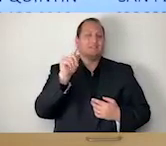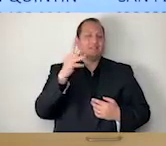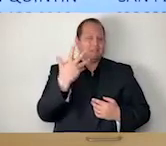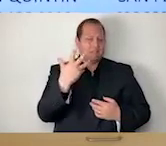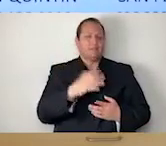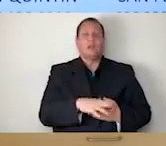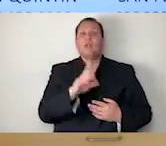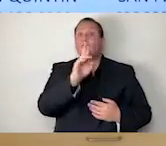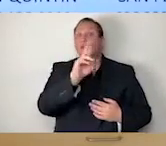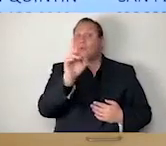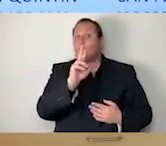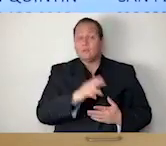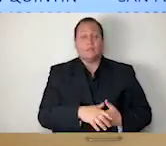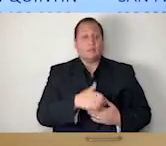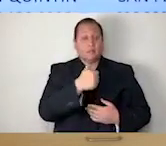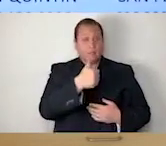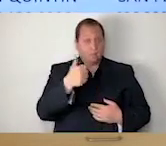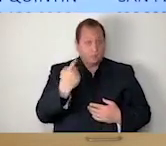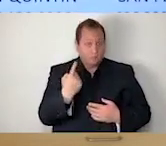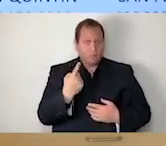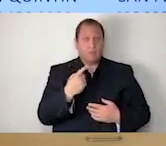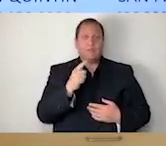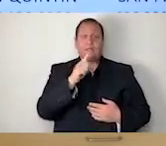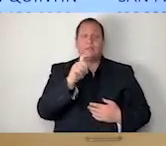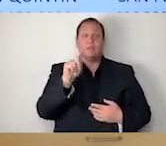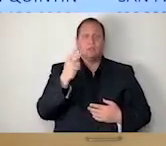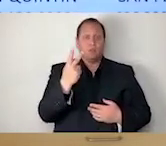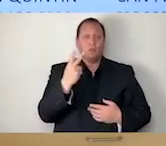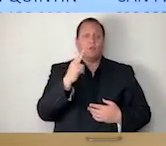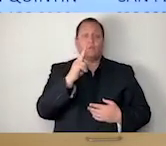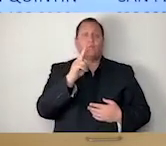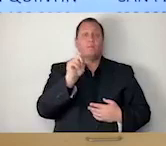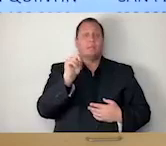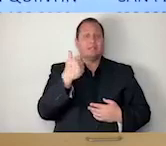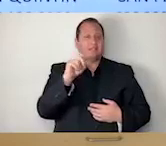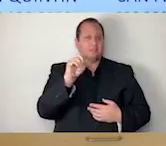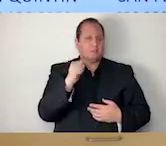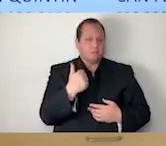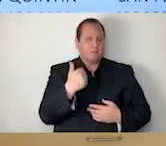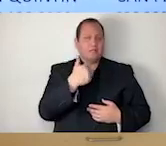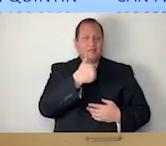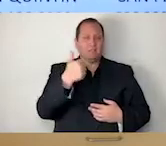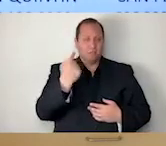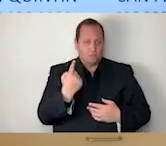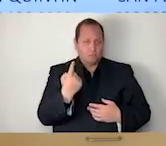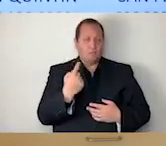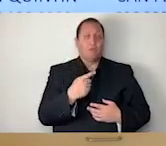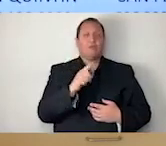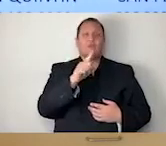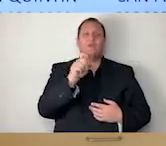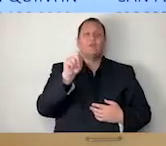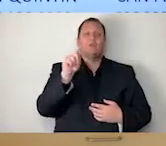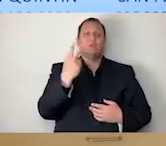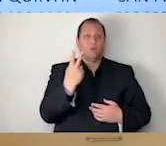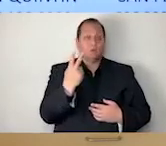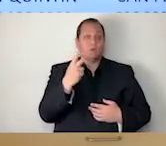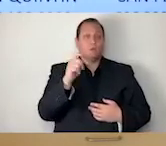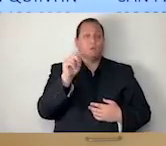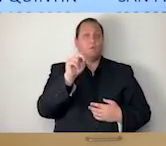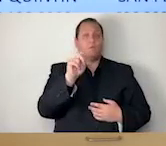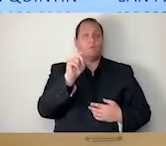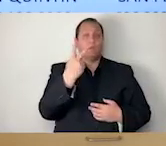35 rosarito 66 1 172 26 06 66 1